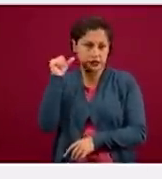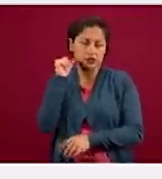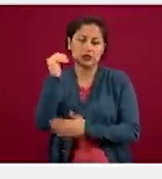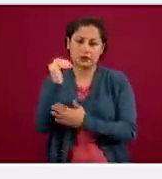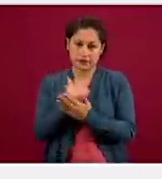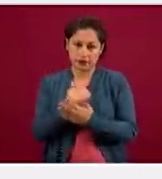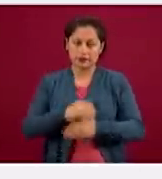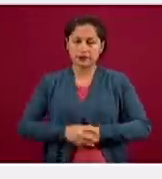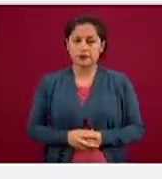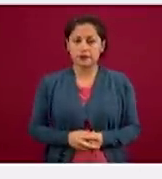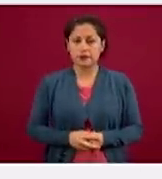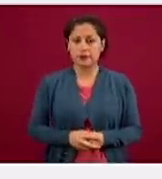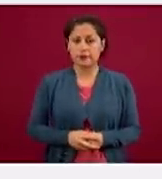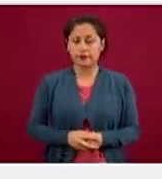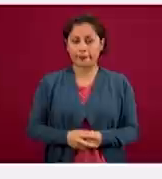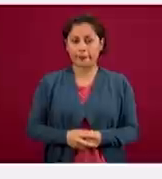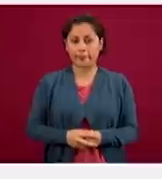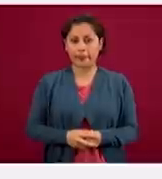ayer.